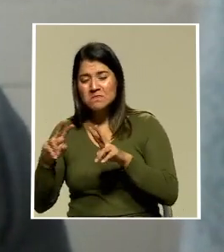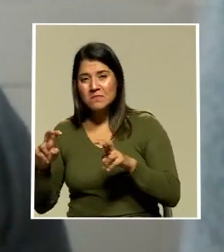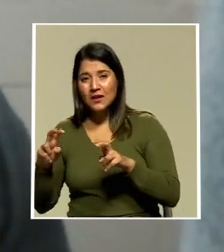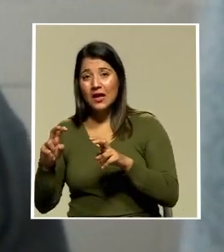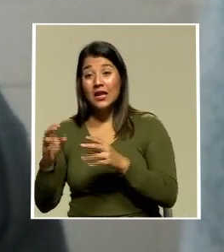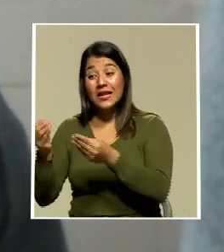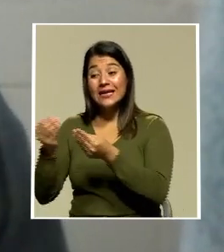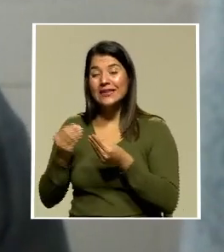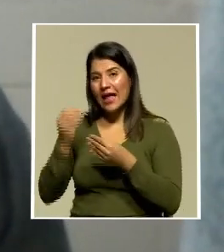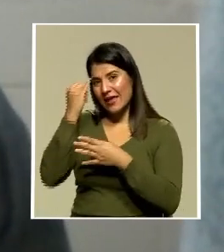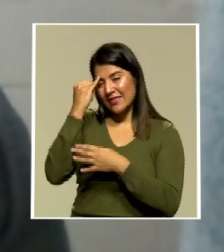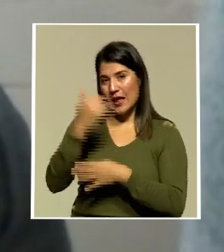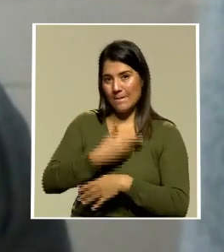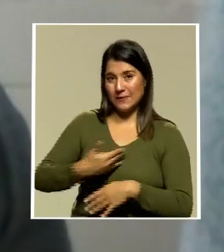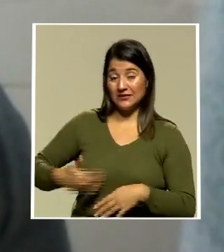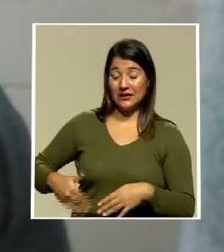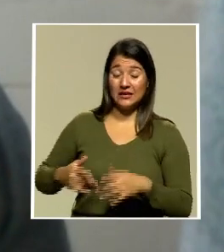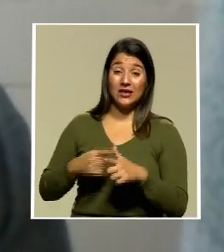van a articular